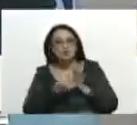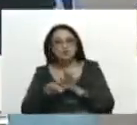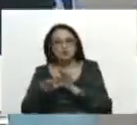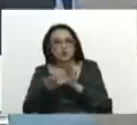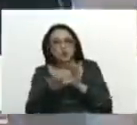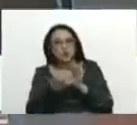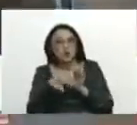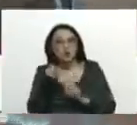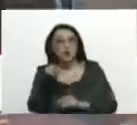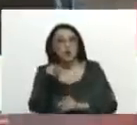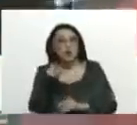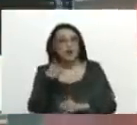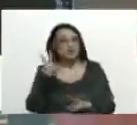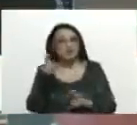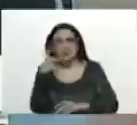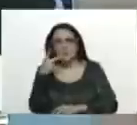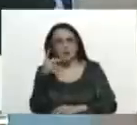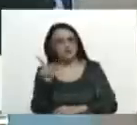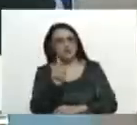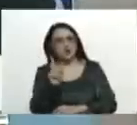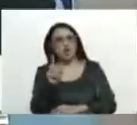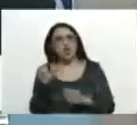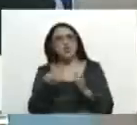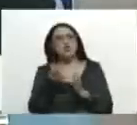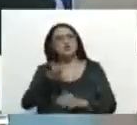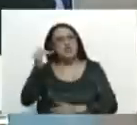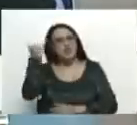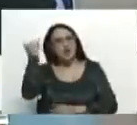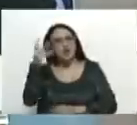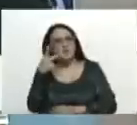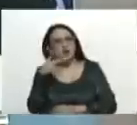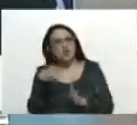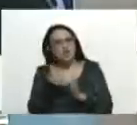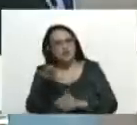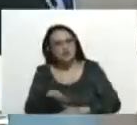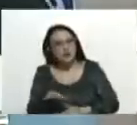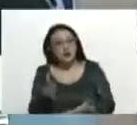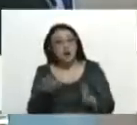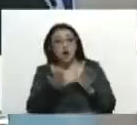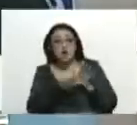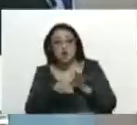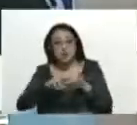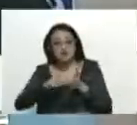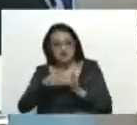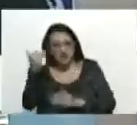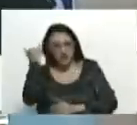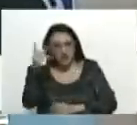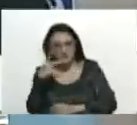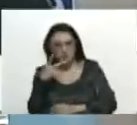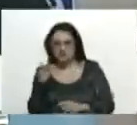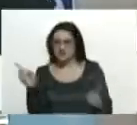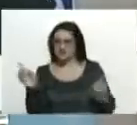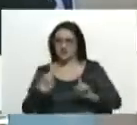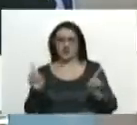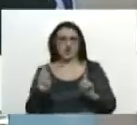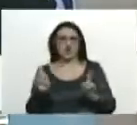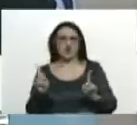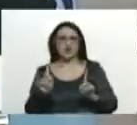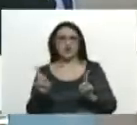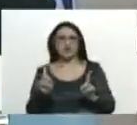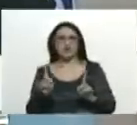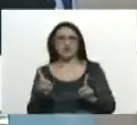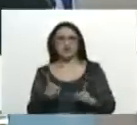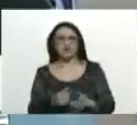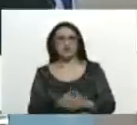desfalco es un hecho político Dónde está la ideología allí o sea robar es una ideología No chico